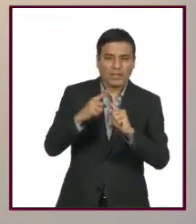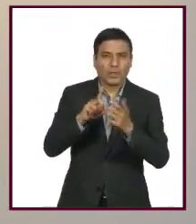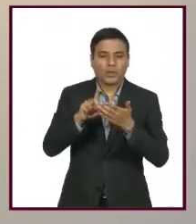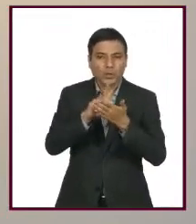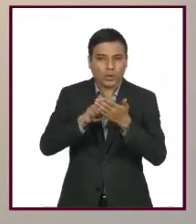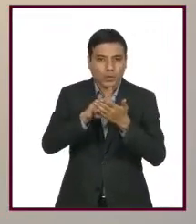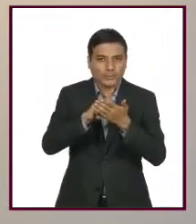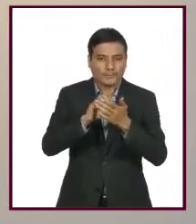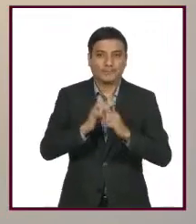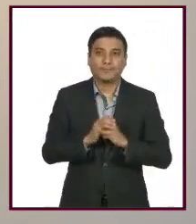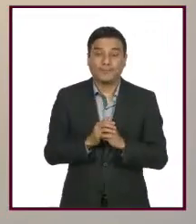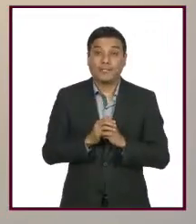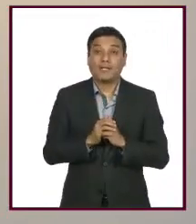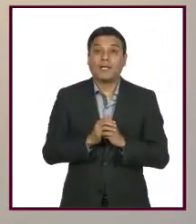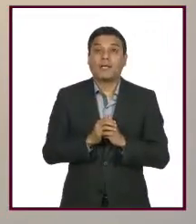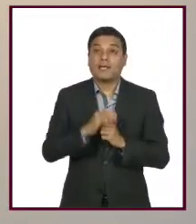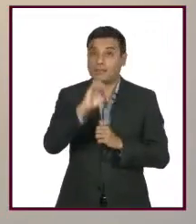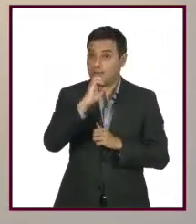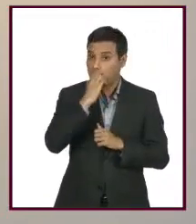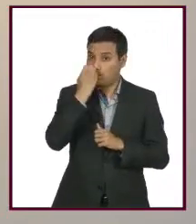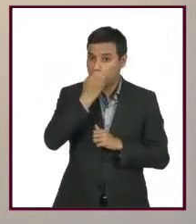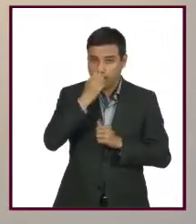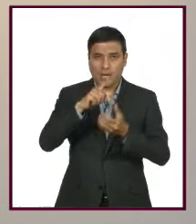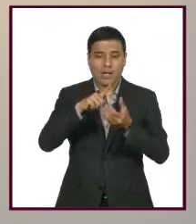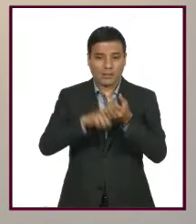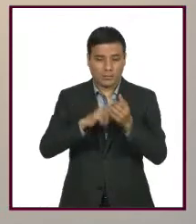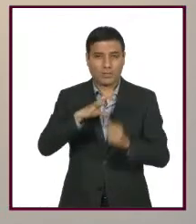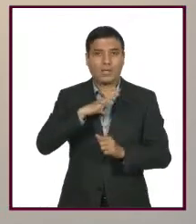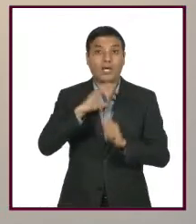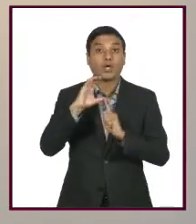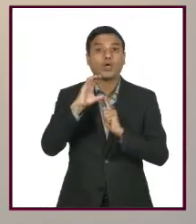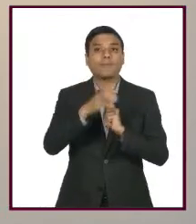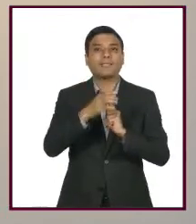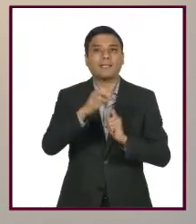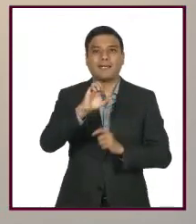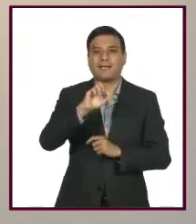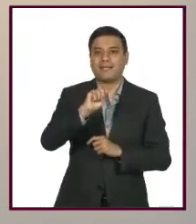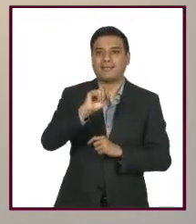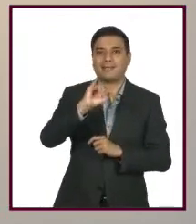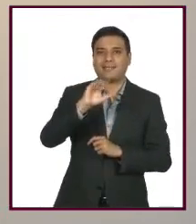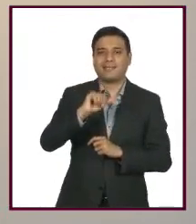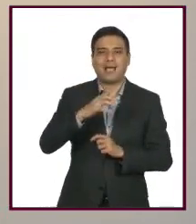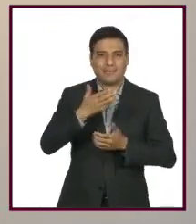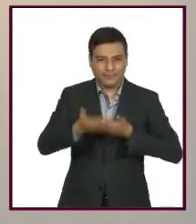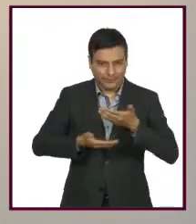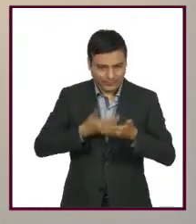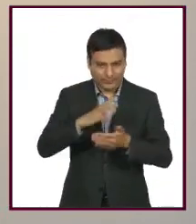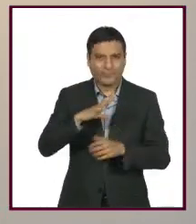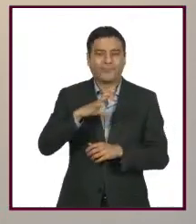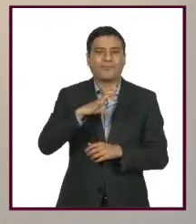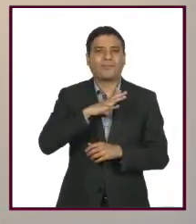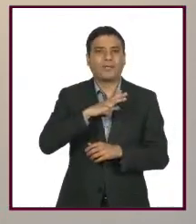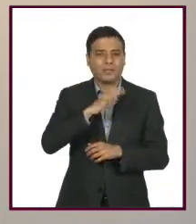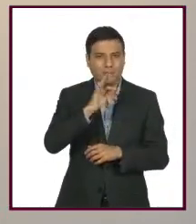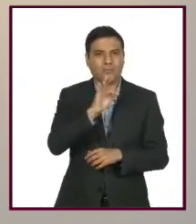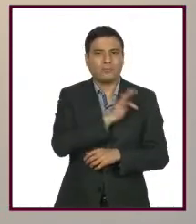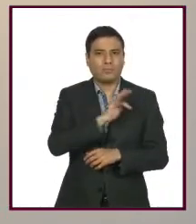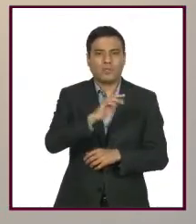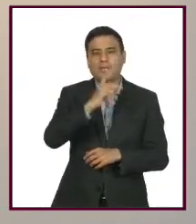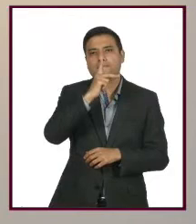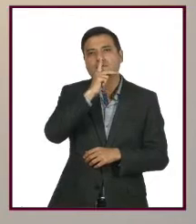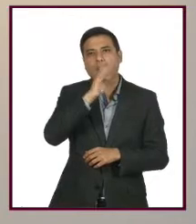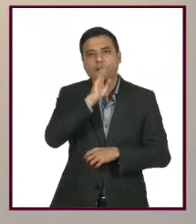escuelas deben de tener un comité de ética y tener un algoritmo para pues hablar con los tutores o con los familiares